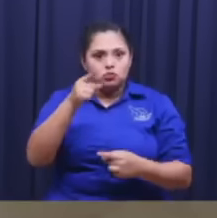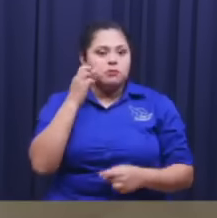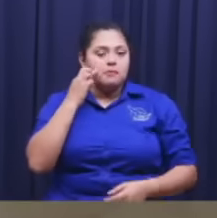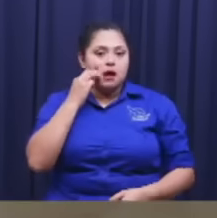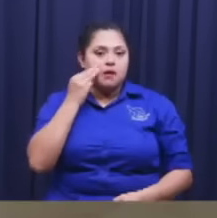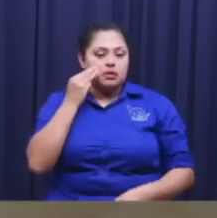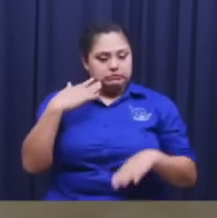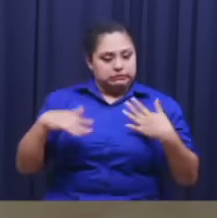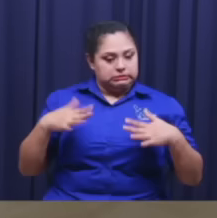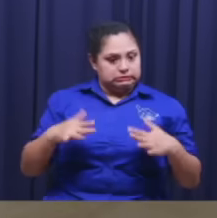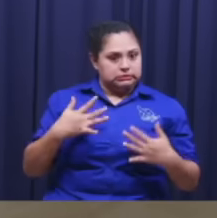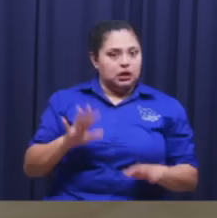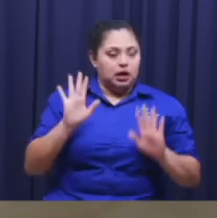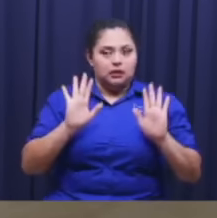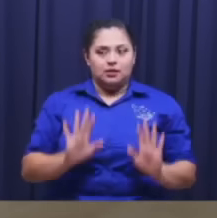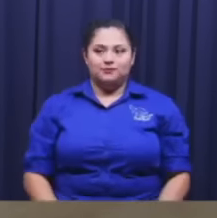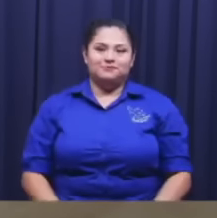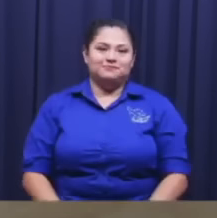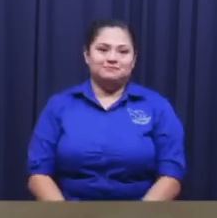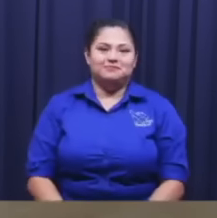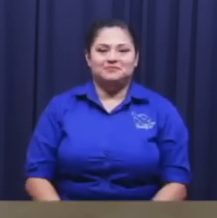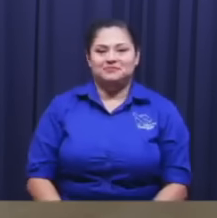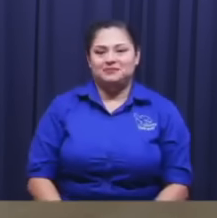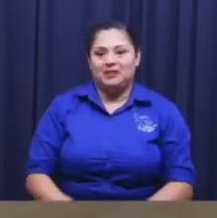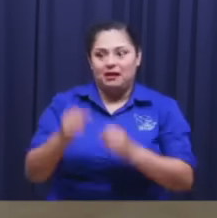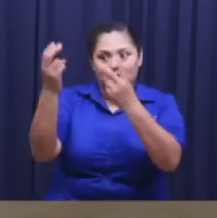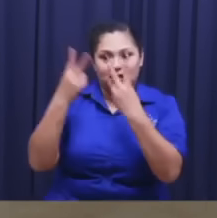¿qué? aguas, a ver, aunque sea eso, ¿ah?